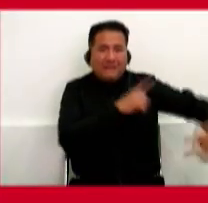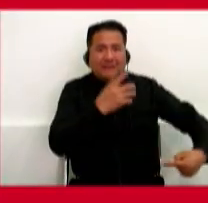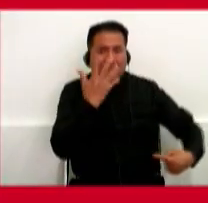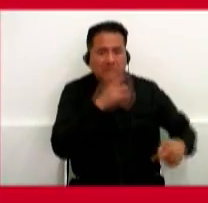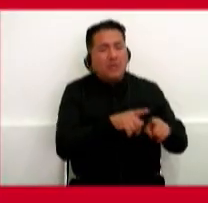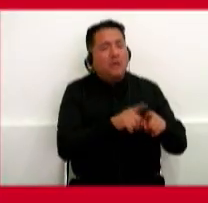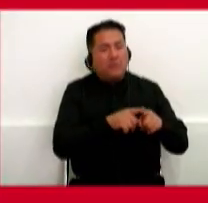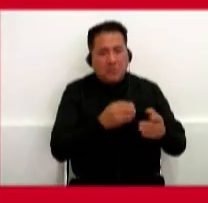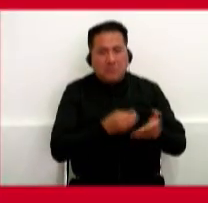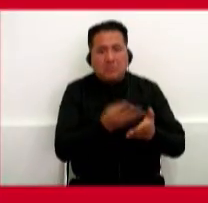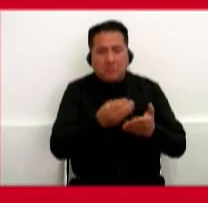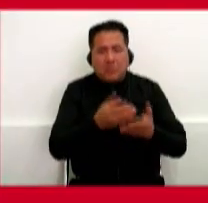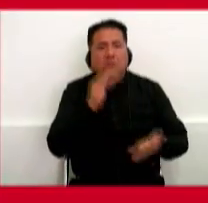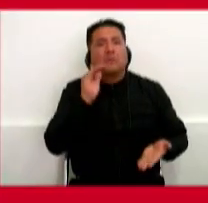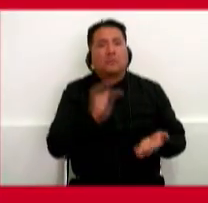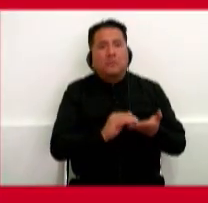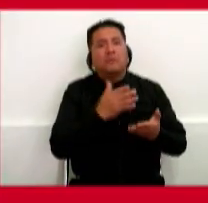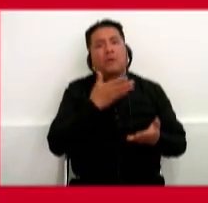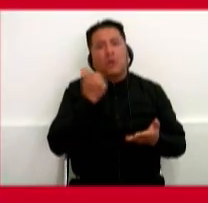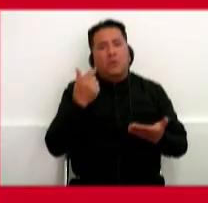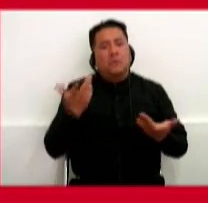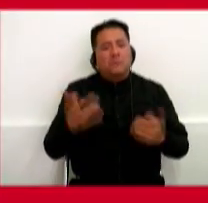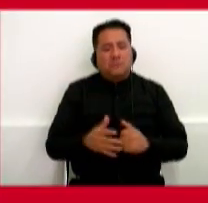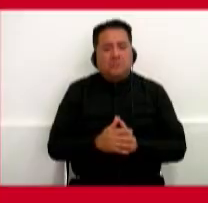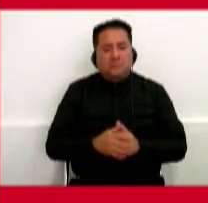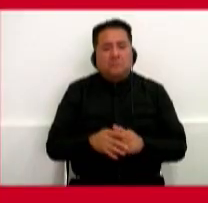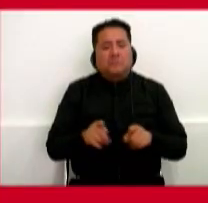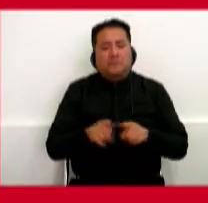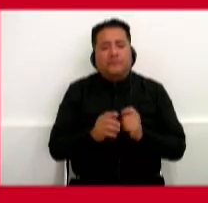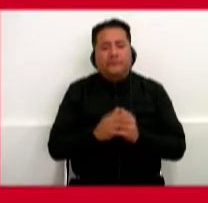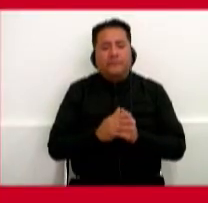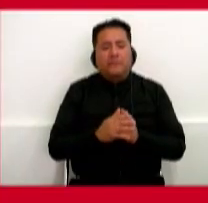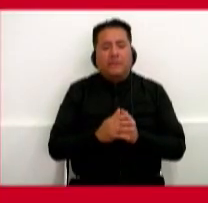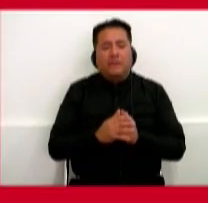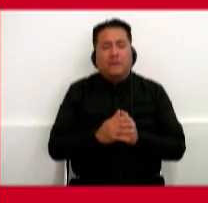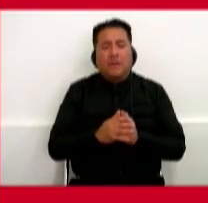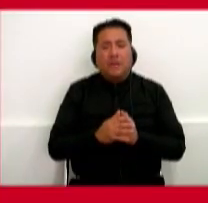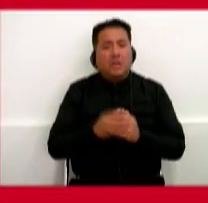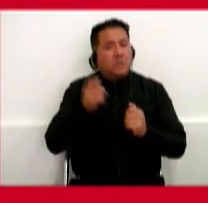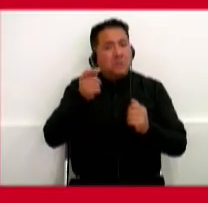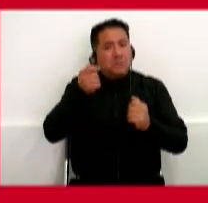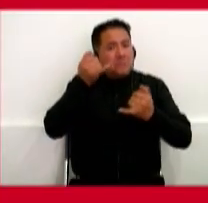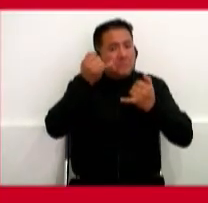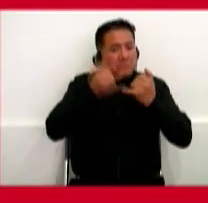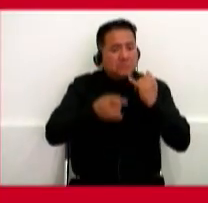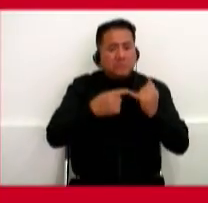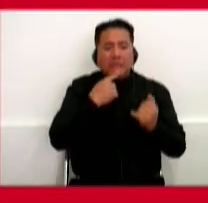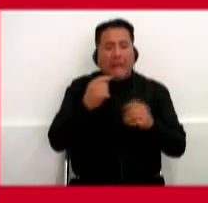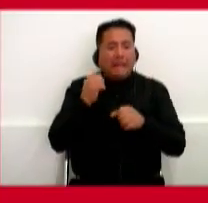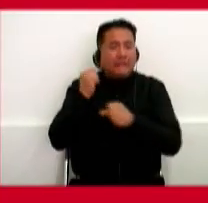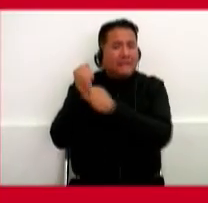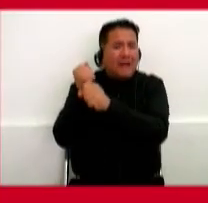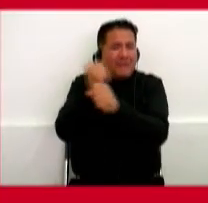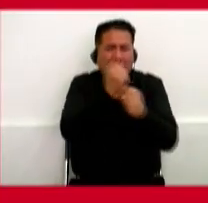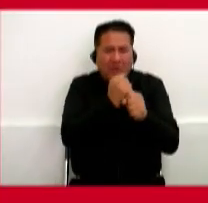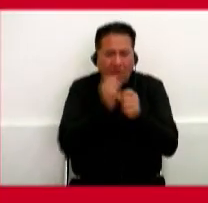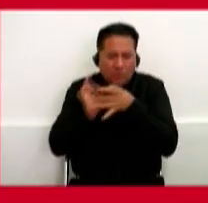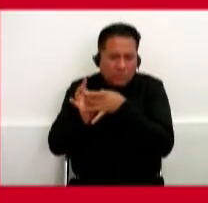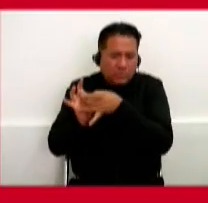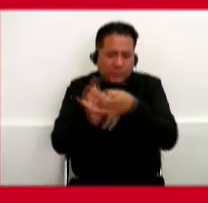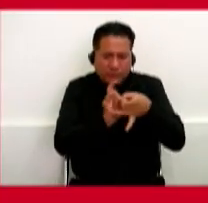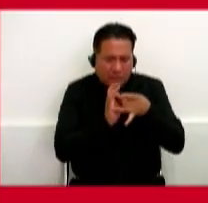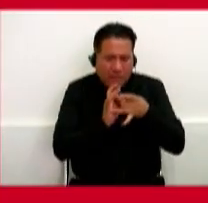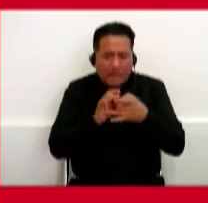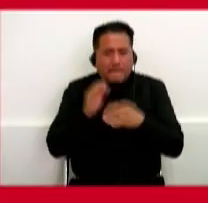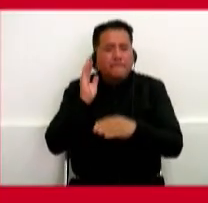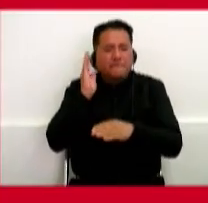inicio. Bueno, yo creo que el trabajo en equipo y la mejora continua y la disciplina